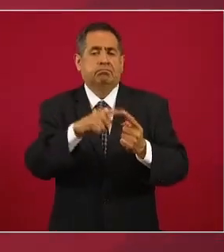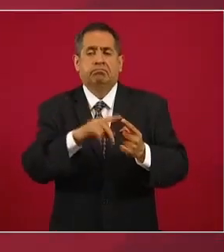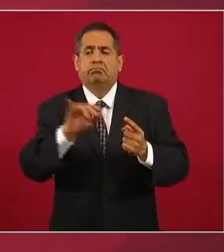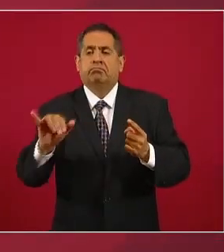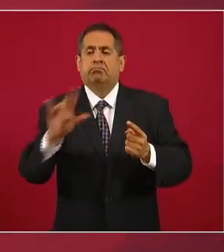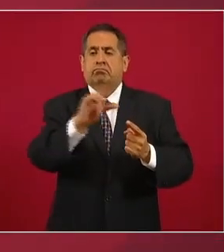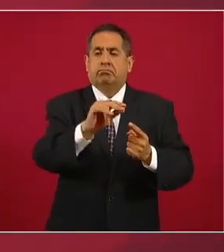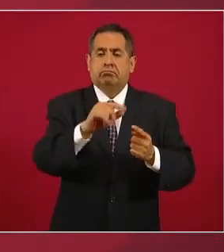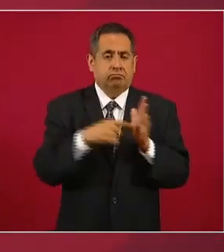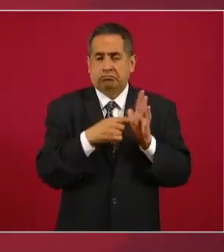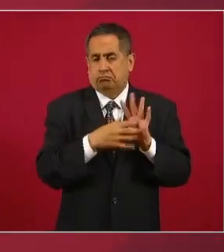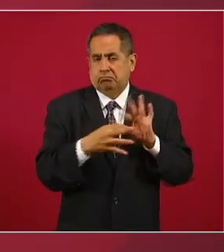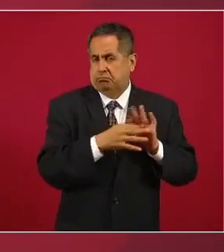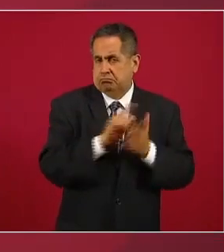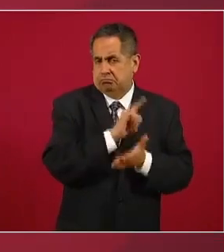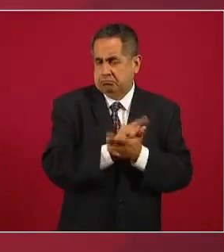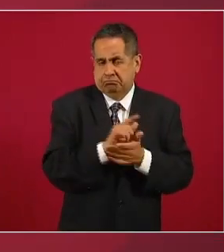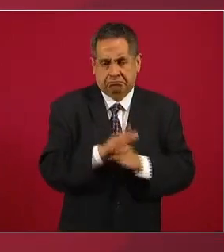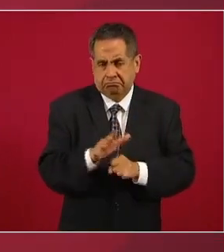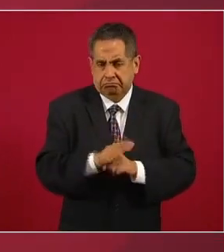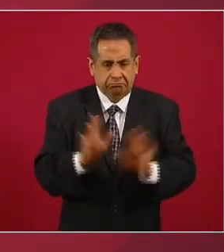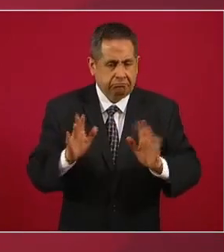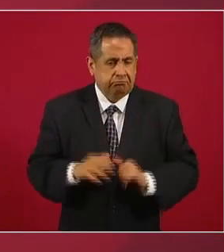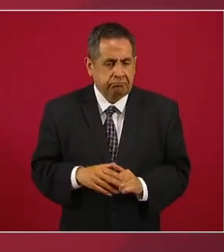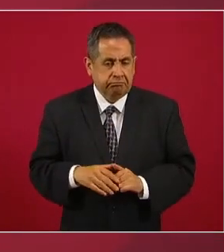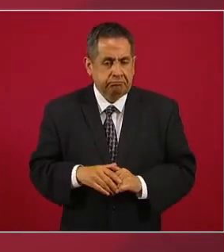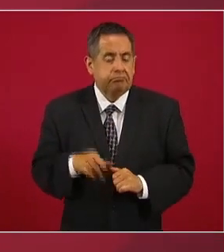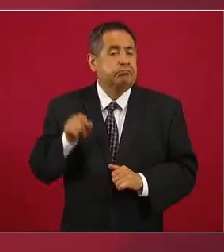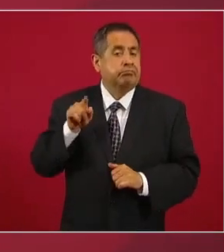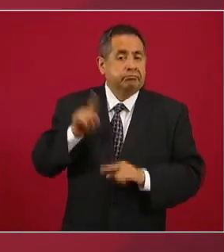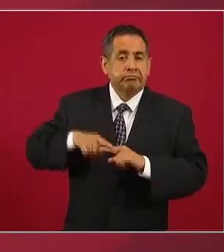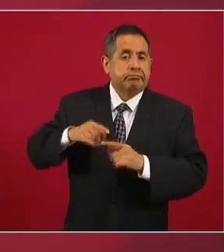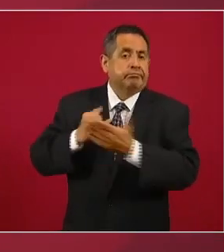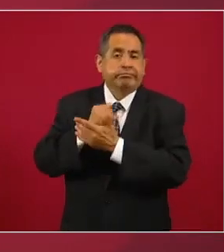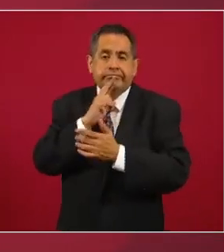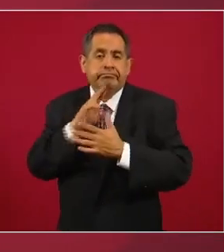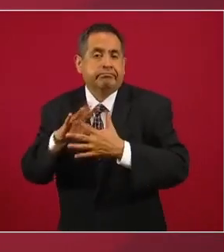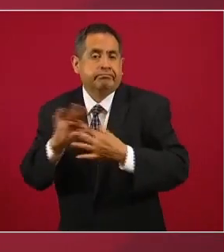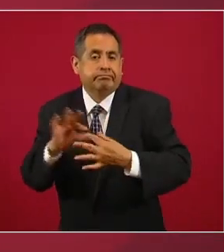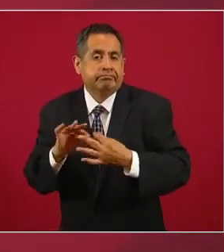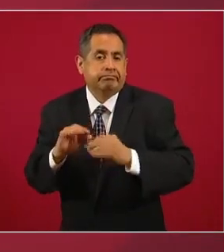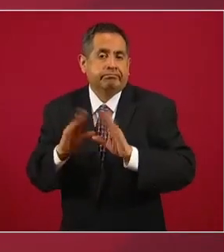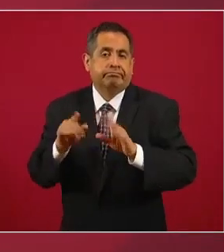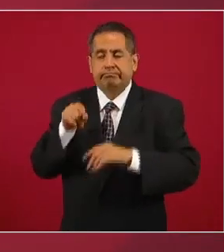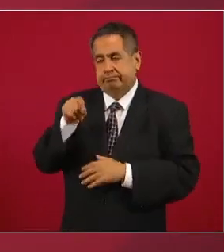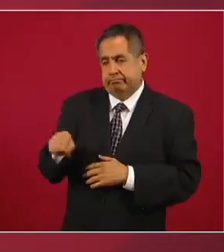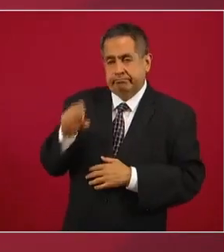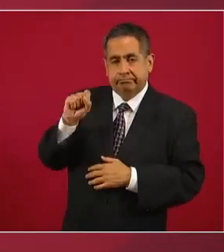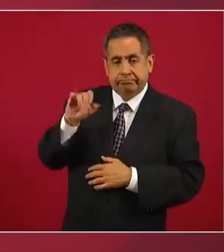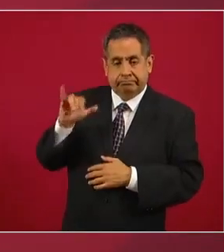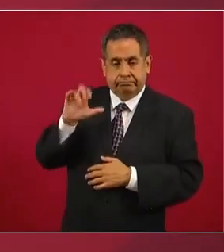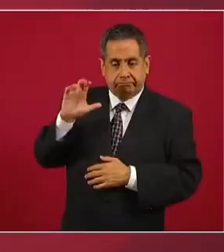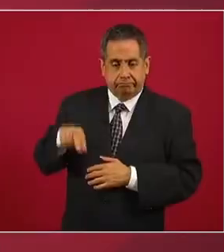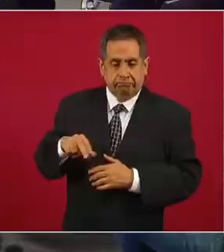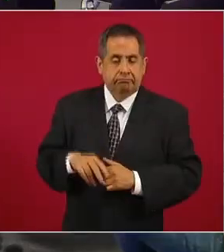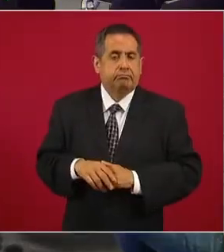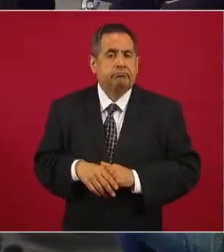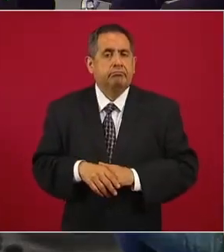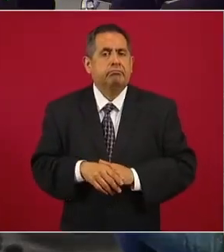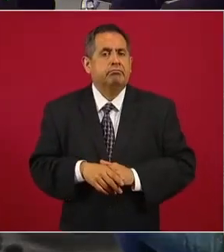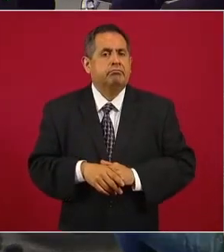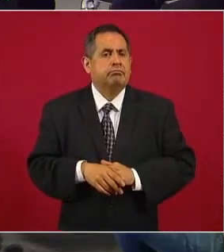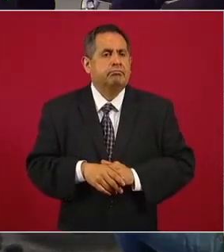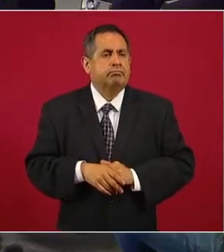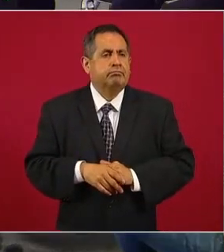lo que exige la ley. Y eso lo tiene que resolver la Suprema Corte de Justicia. En el caso de Pablo Gómez,